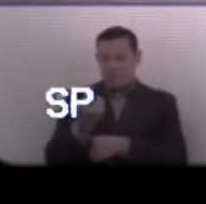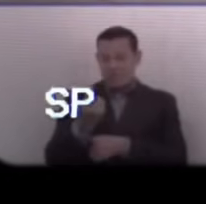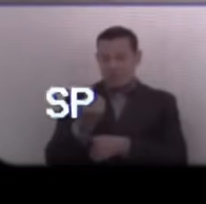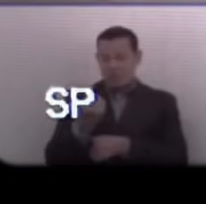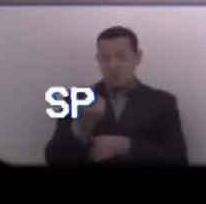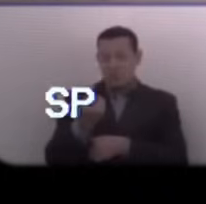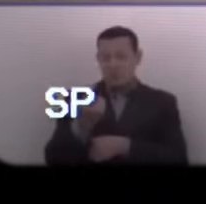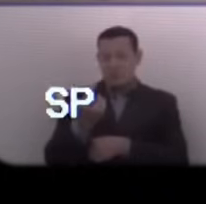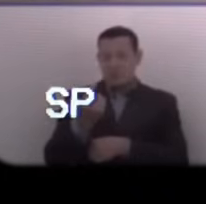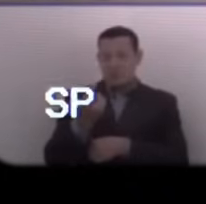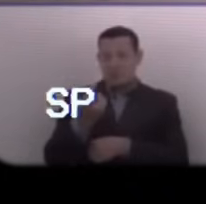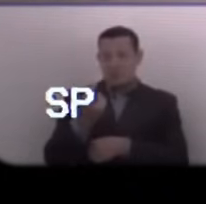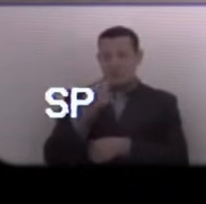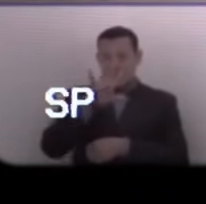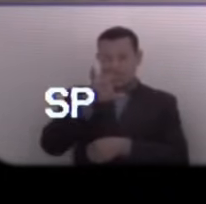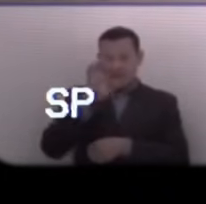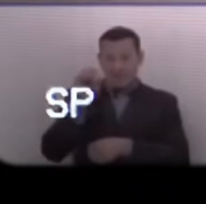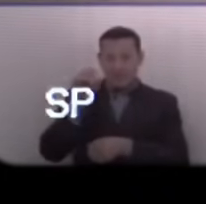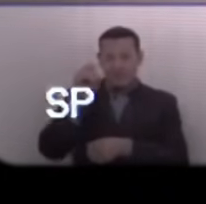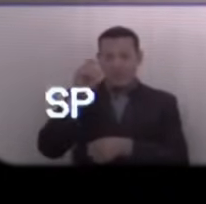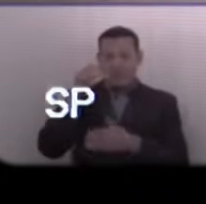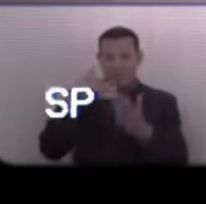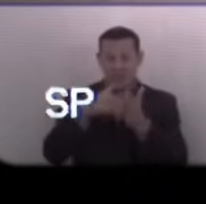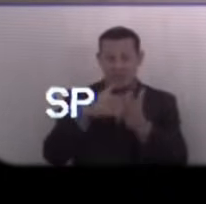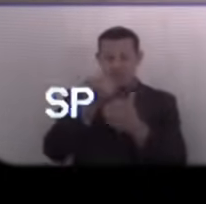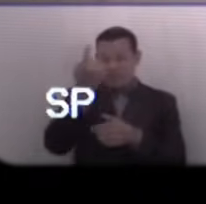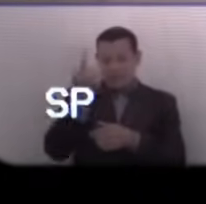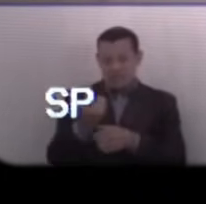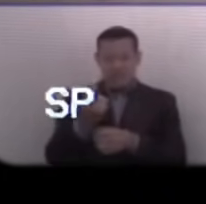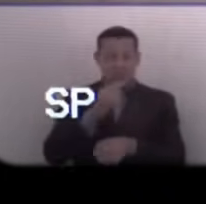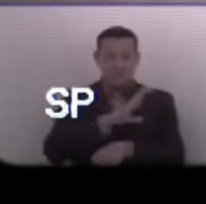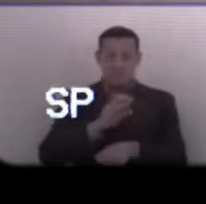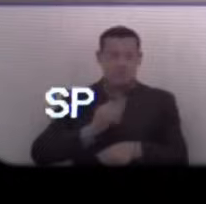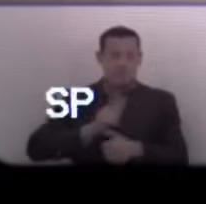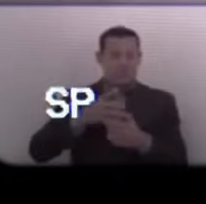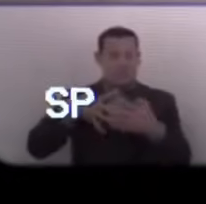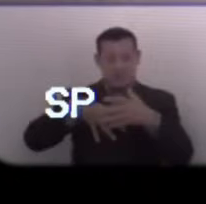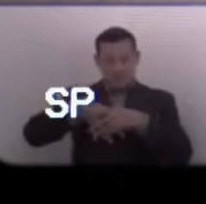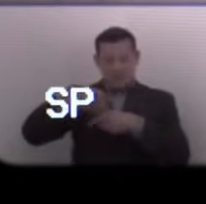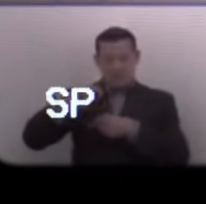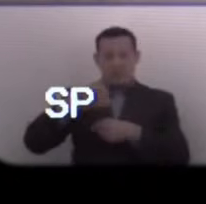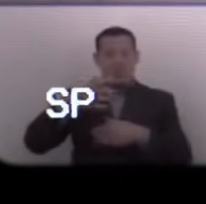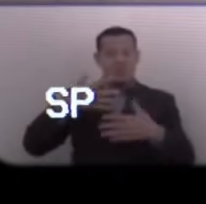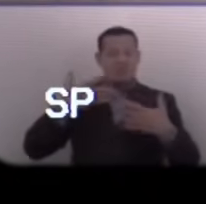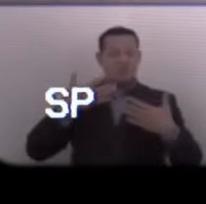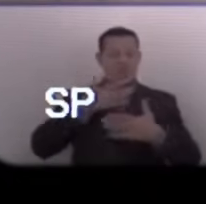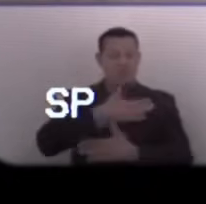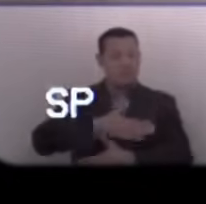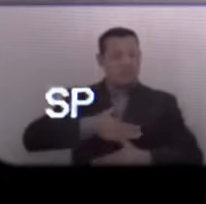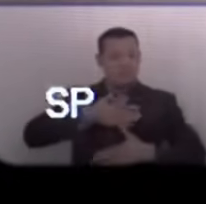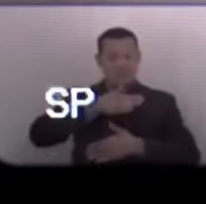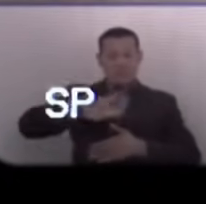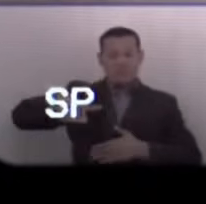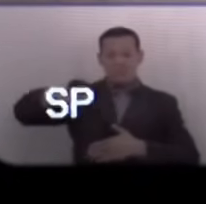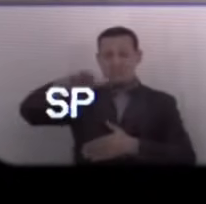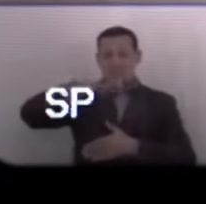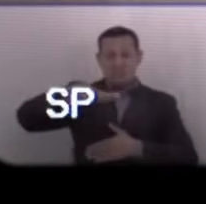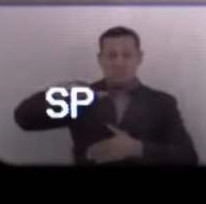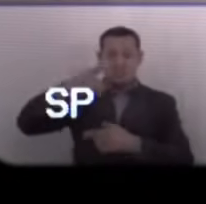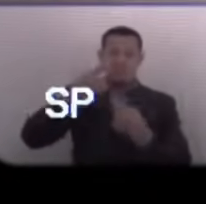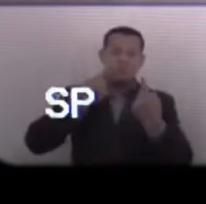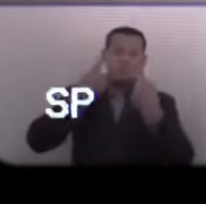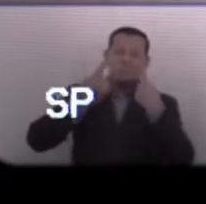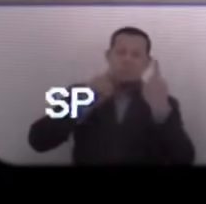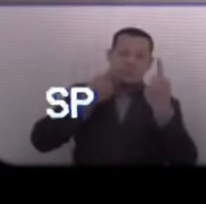de 500,000 de salvadoreñas y salvadoreños, pudieron salir a disfrutar de espacios turísticos, reservas